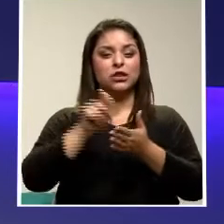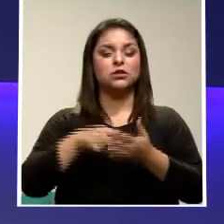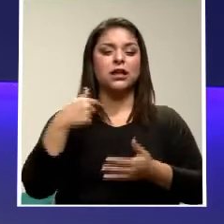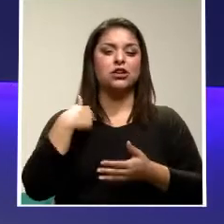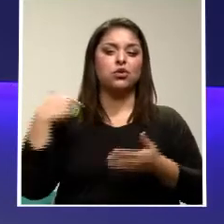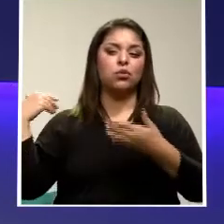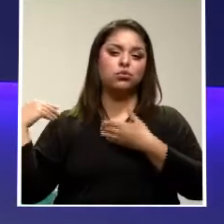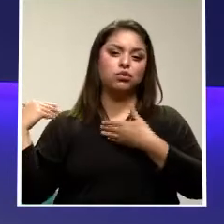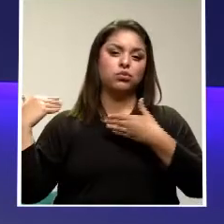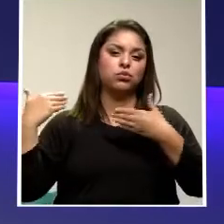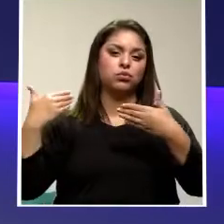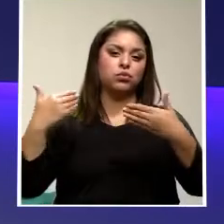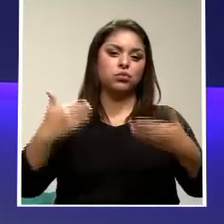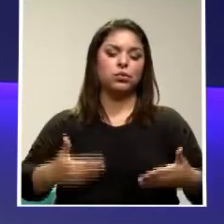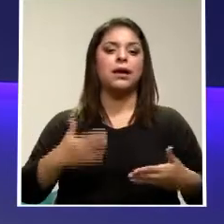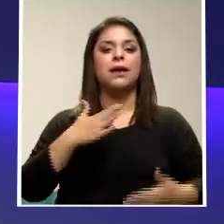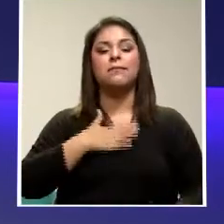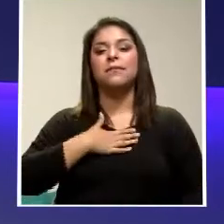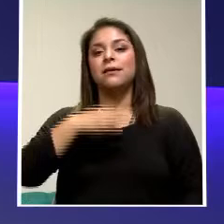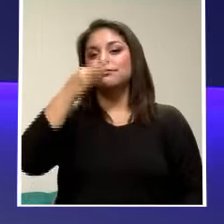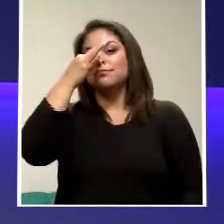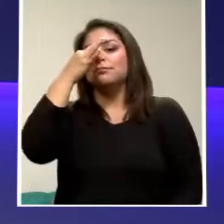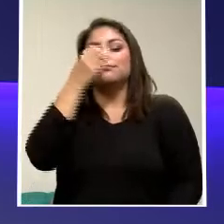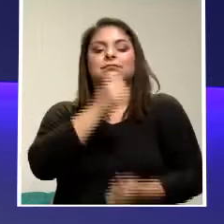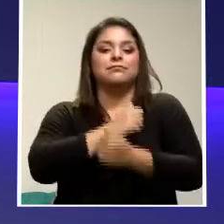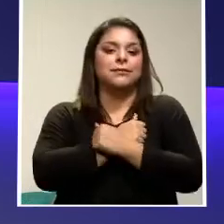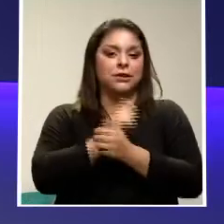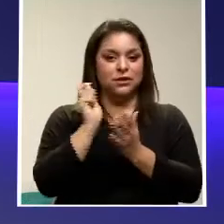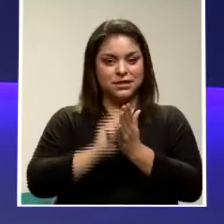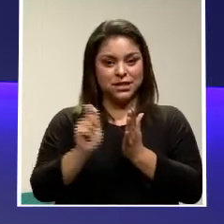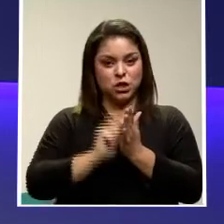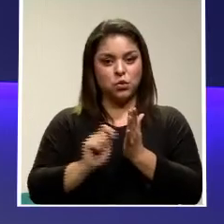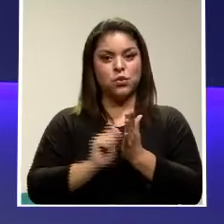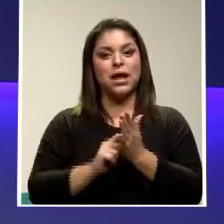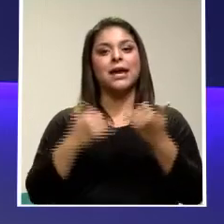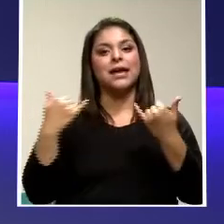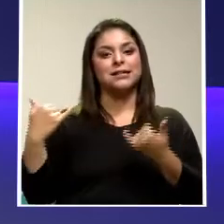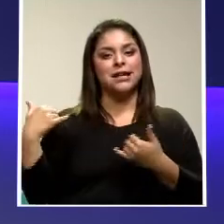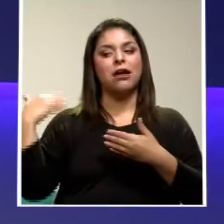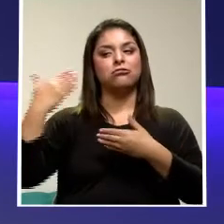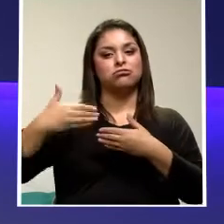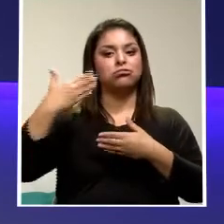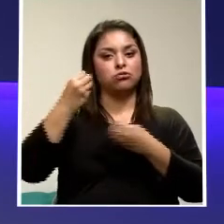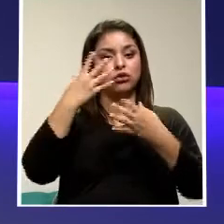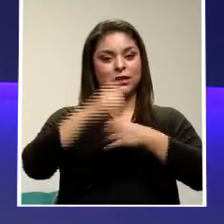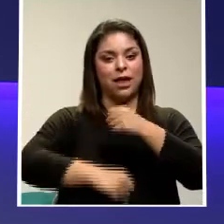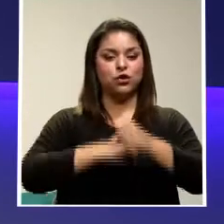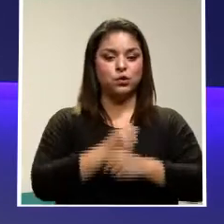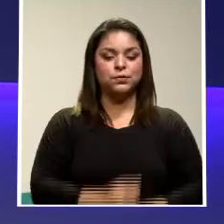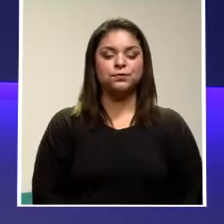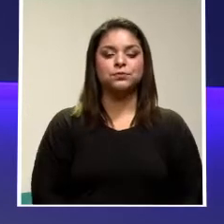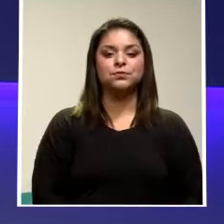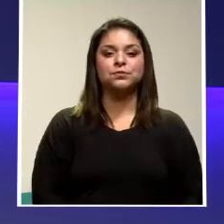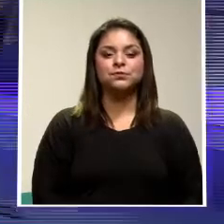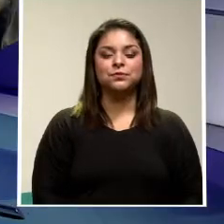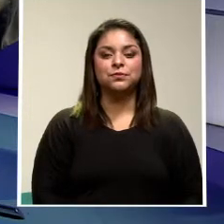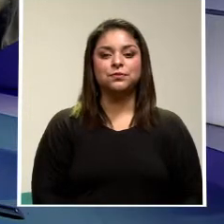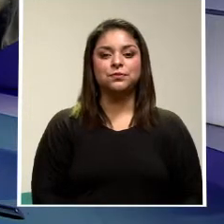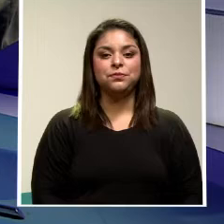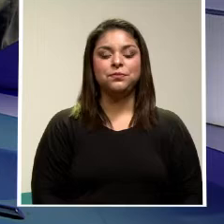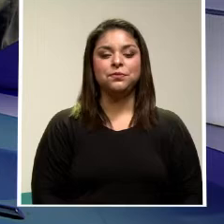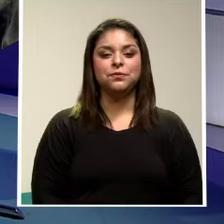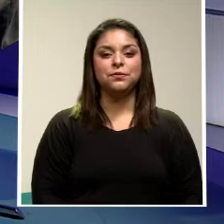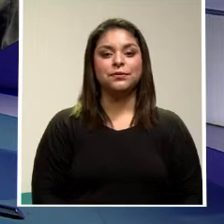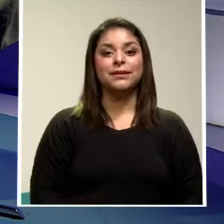mi romance, mi amorío con la escritura, que ya se prolonga por varias décadas. Eso